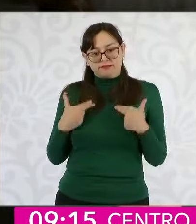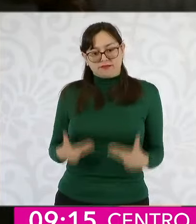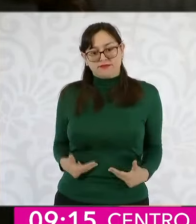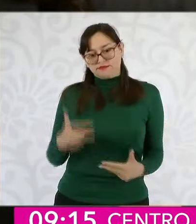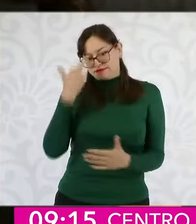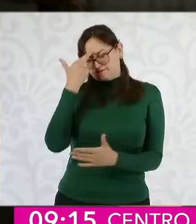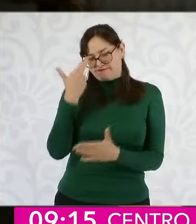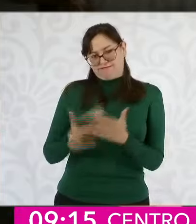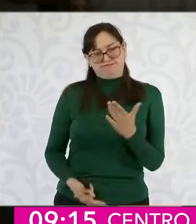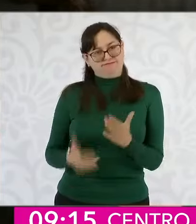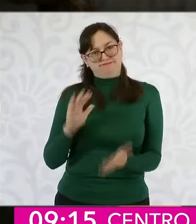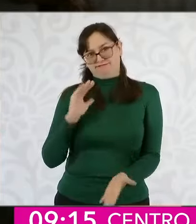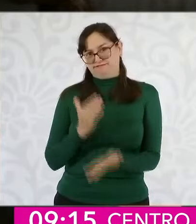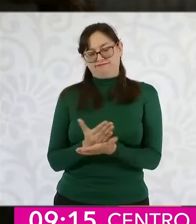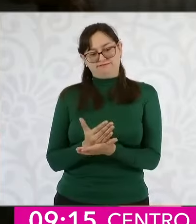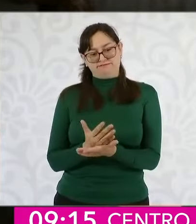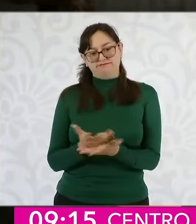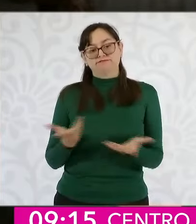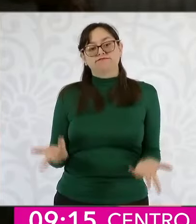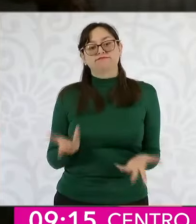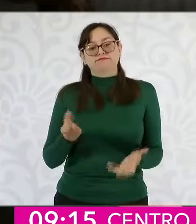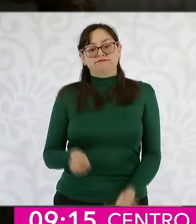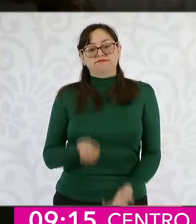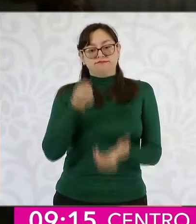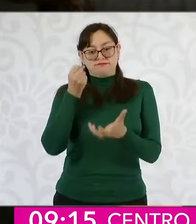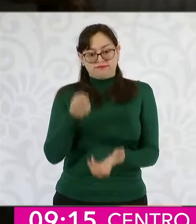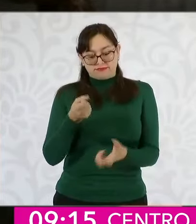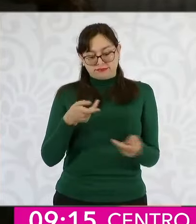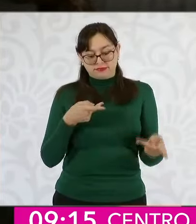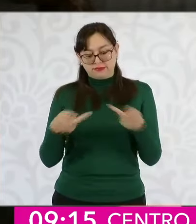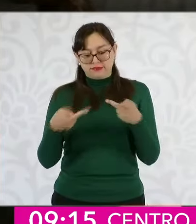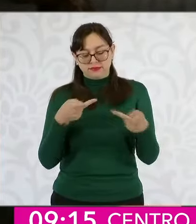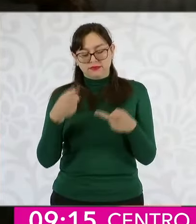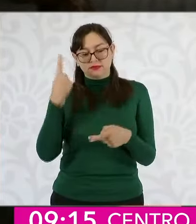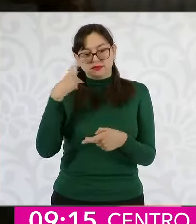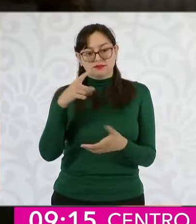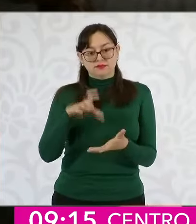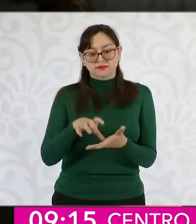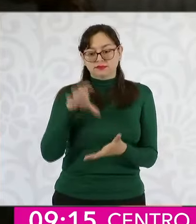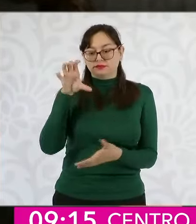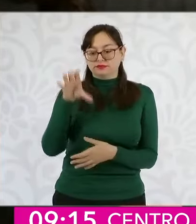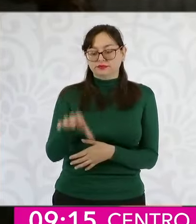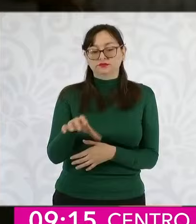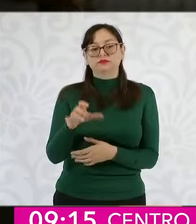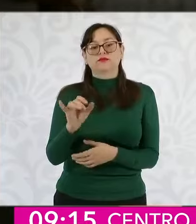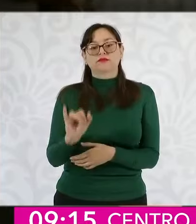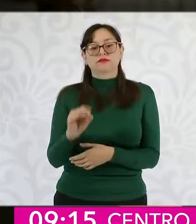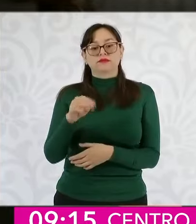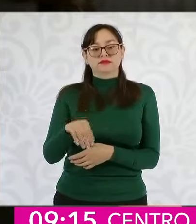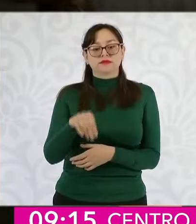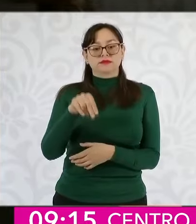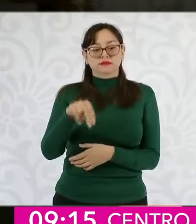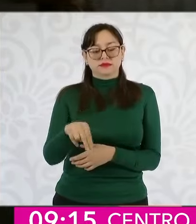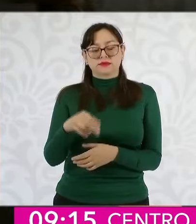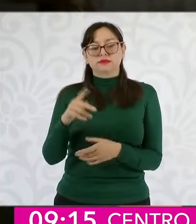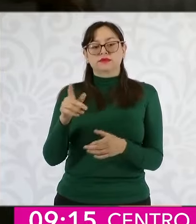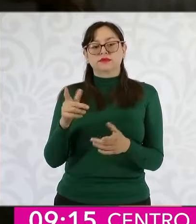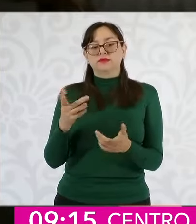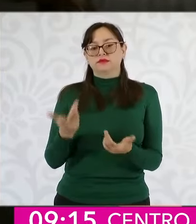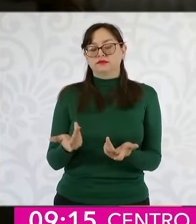derechos humanos? Y en el presupuesto se menciona un plan para aumentar los recursos del INM con tarifas